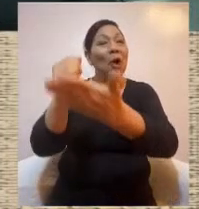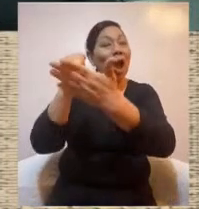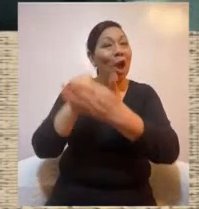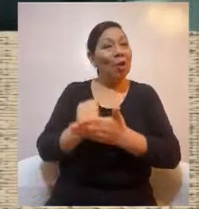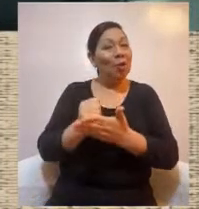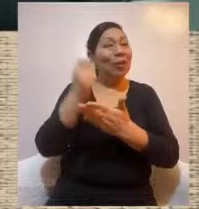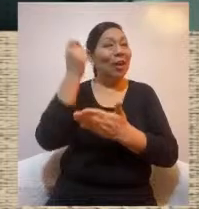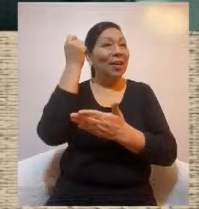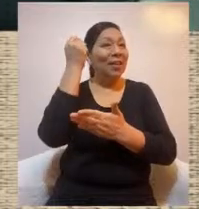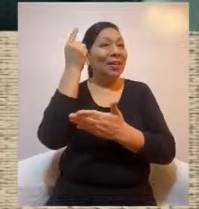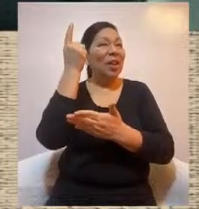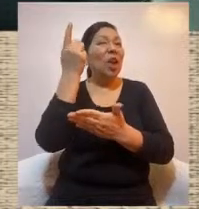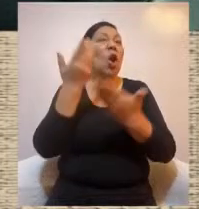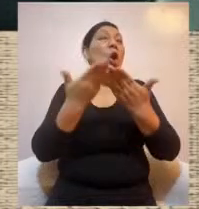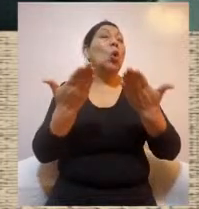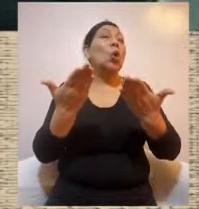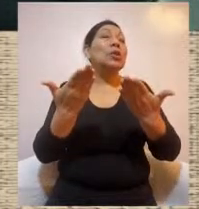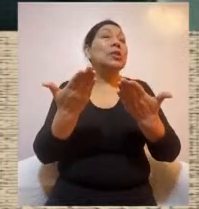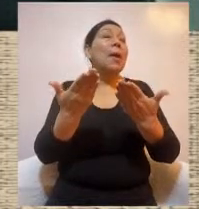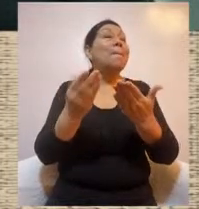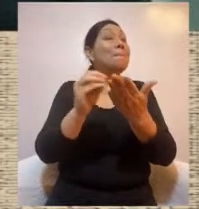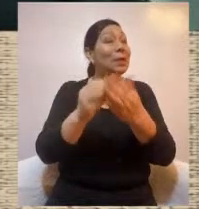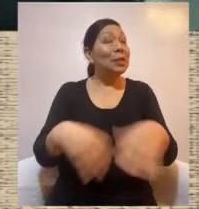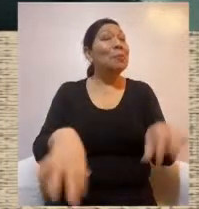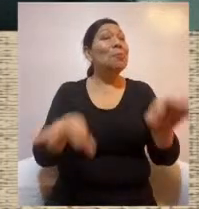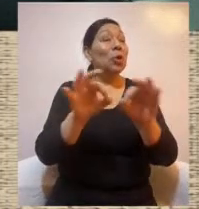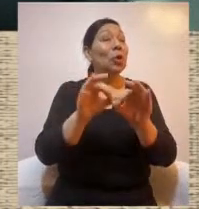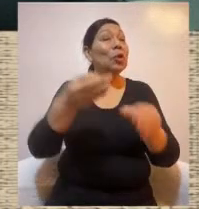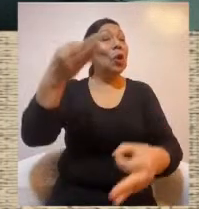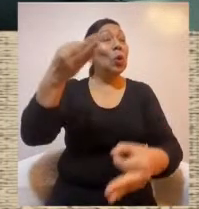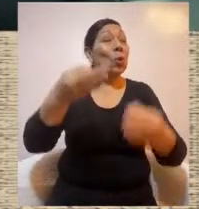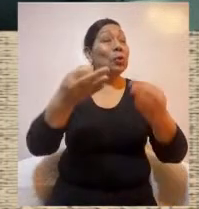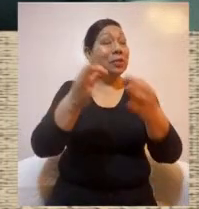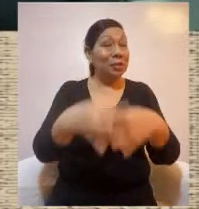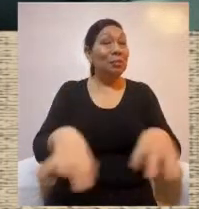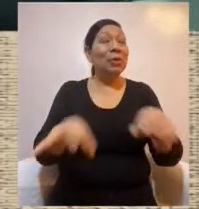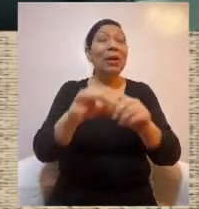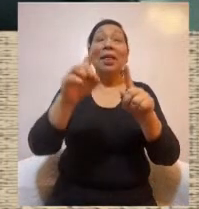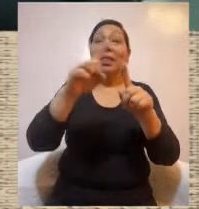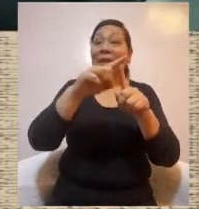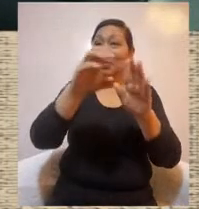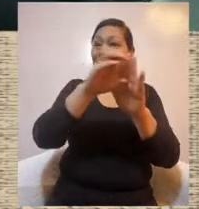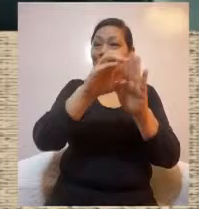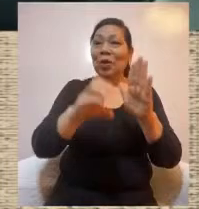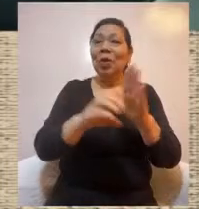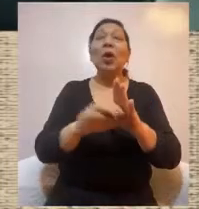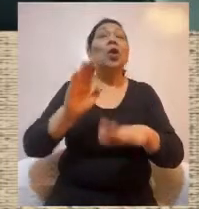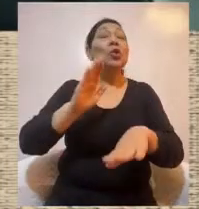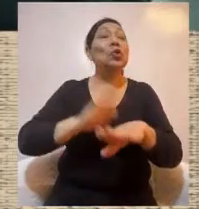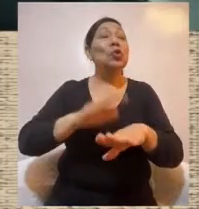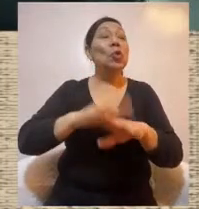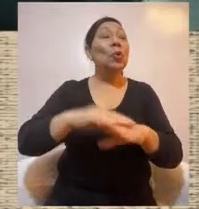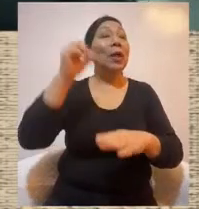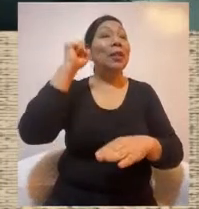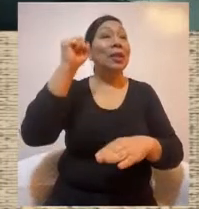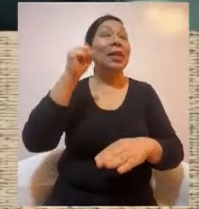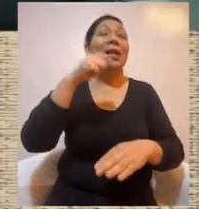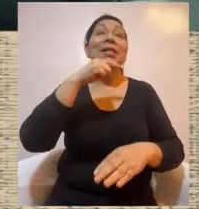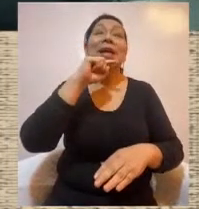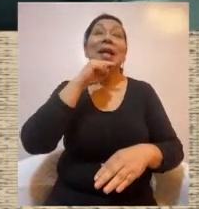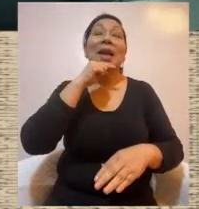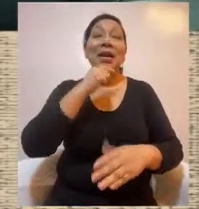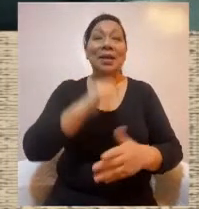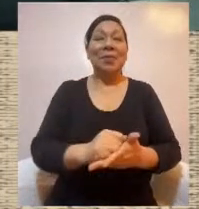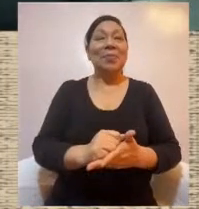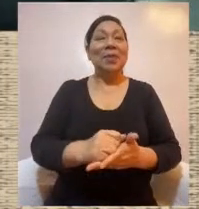por ayudarnos a entender los aspectos medulares de esta sentencia emblemática del Tribunal Constitucional sobre el derecho de